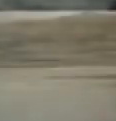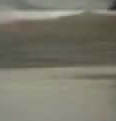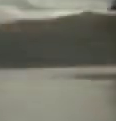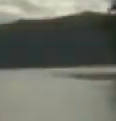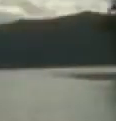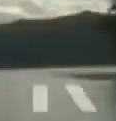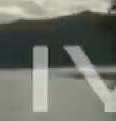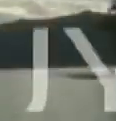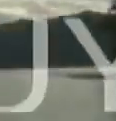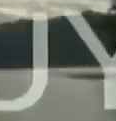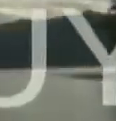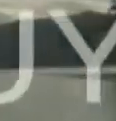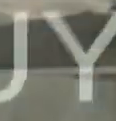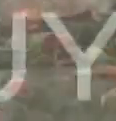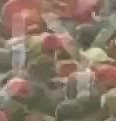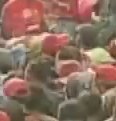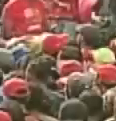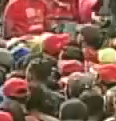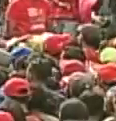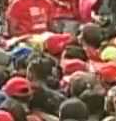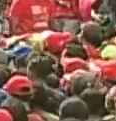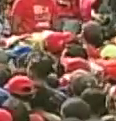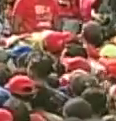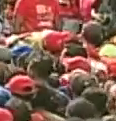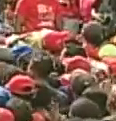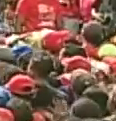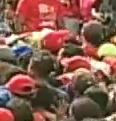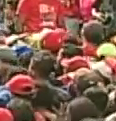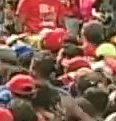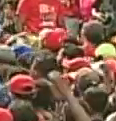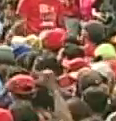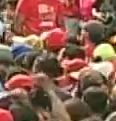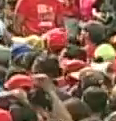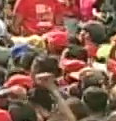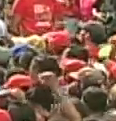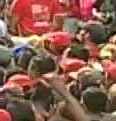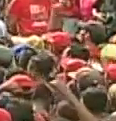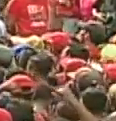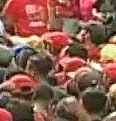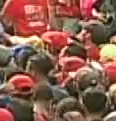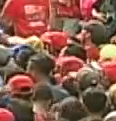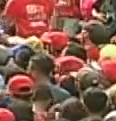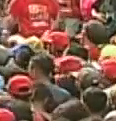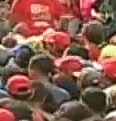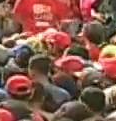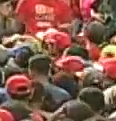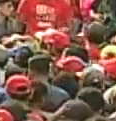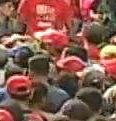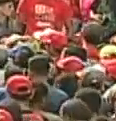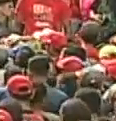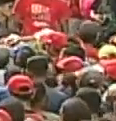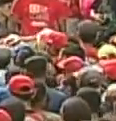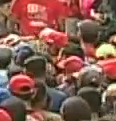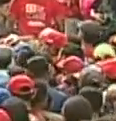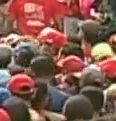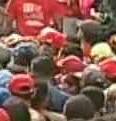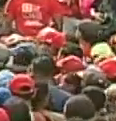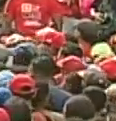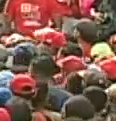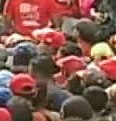del país en el marco de la campaña simón bolívar debemos destacar que el día de